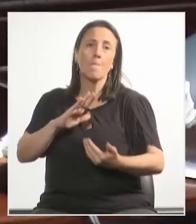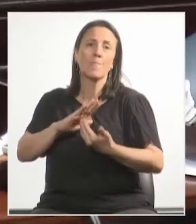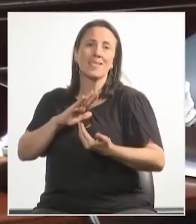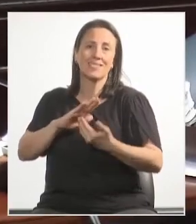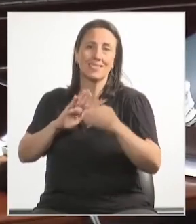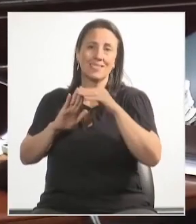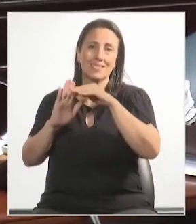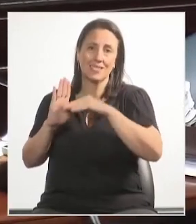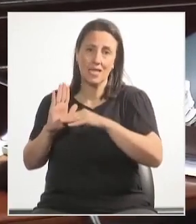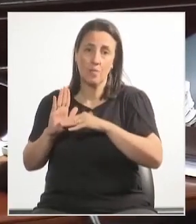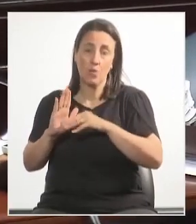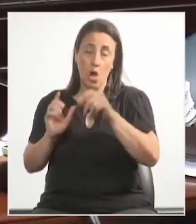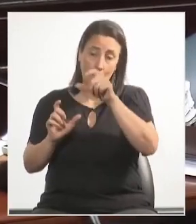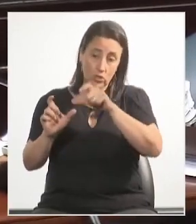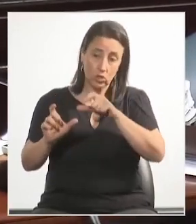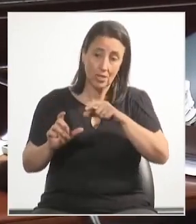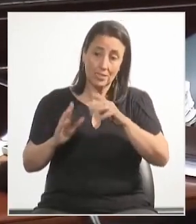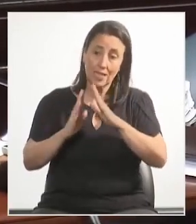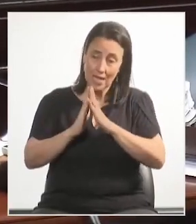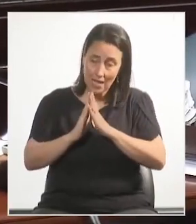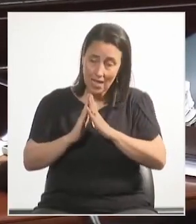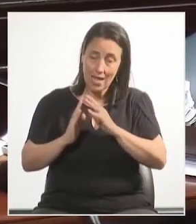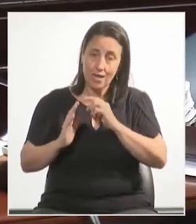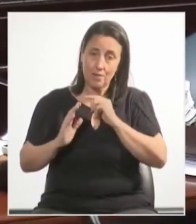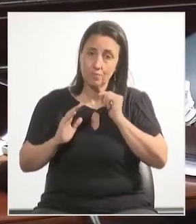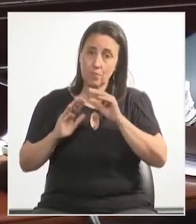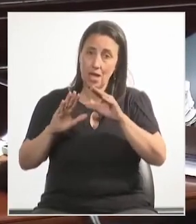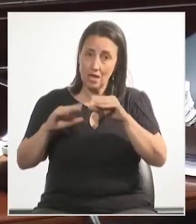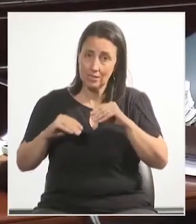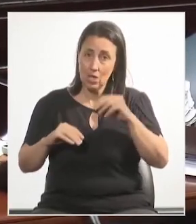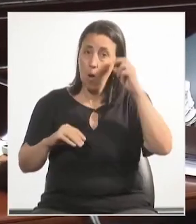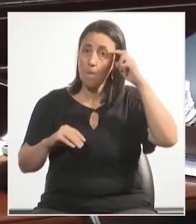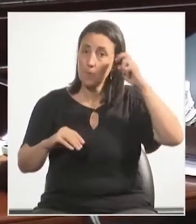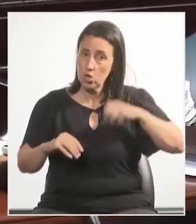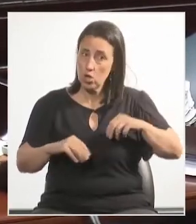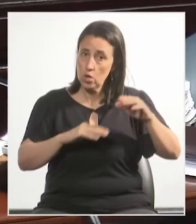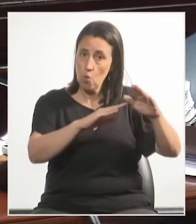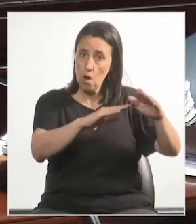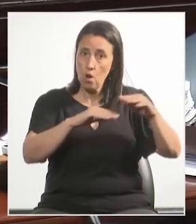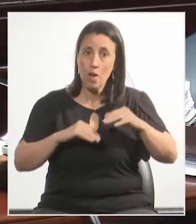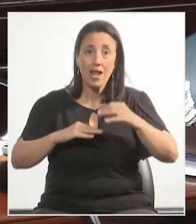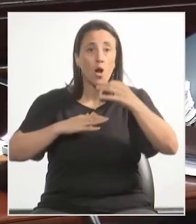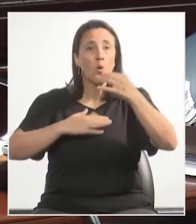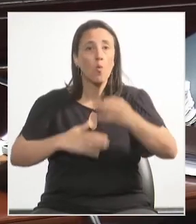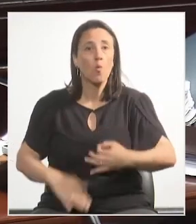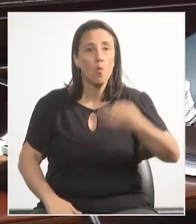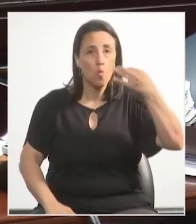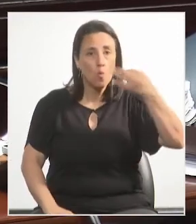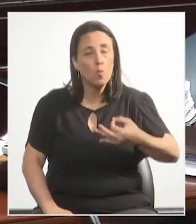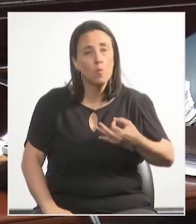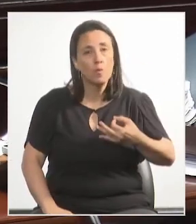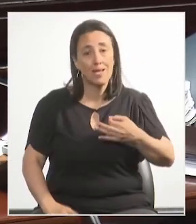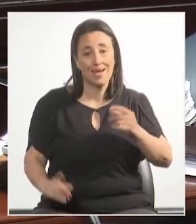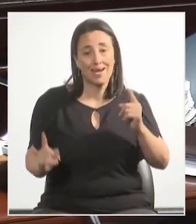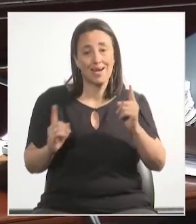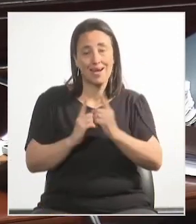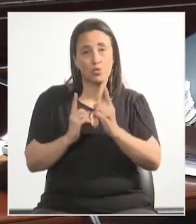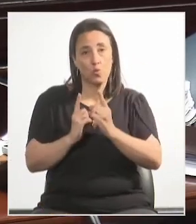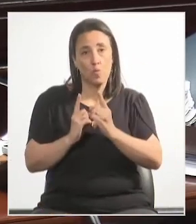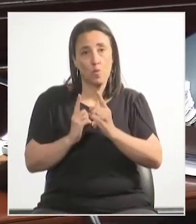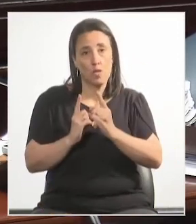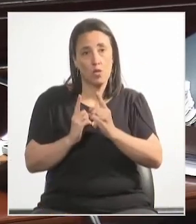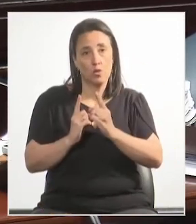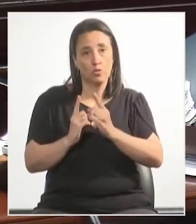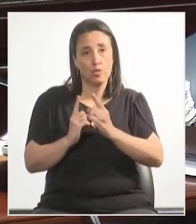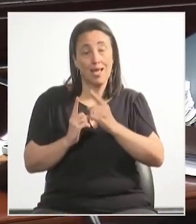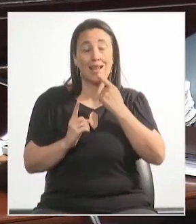y quienes no lo son los cumplen espontáneamente, estando los mismos resumidos en el decálogo